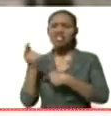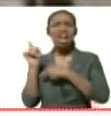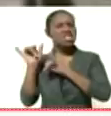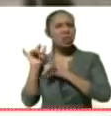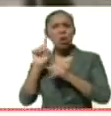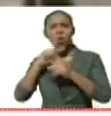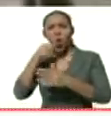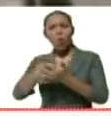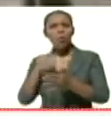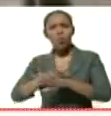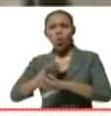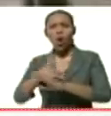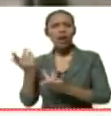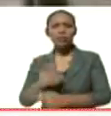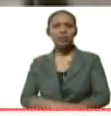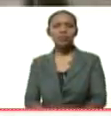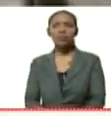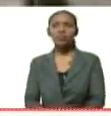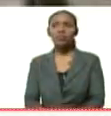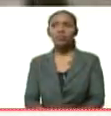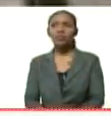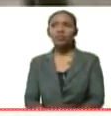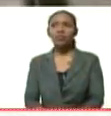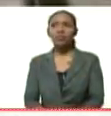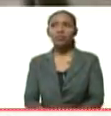Pero ¿por qué ustedes le dicen deliberate?